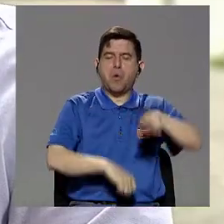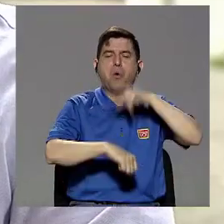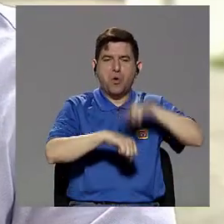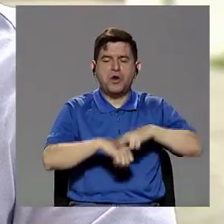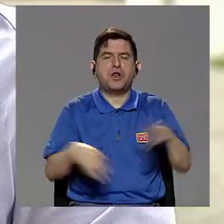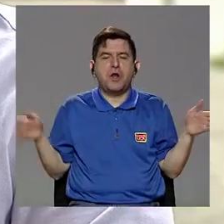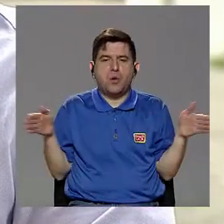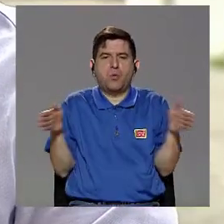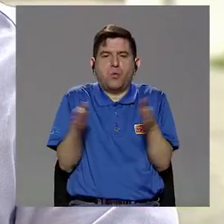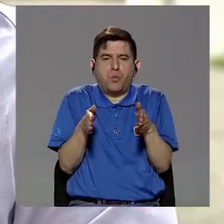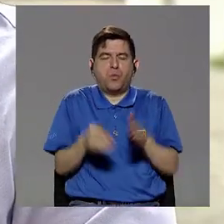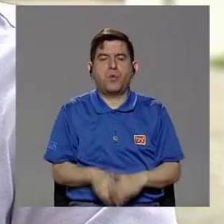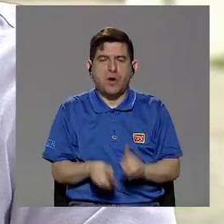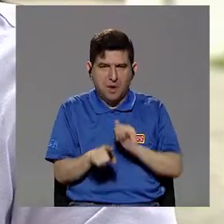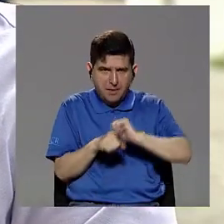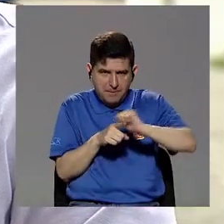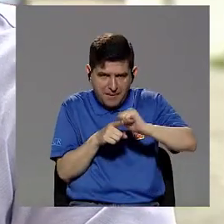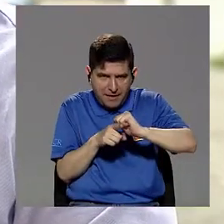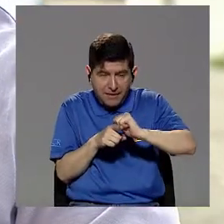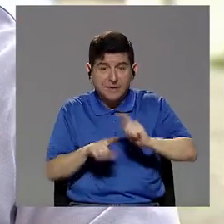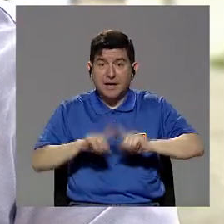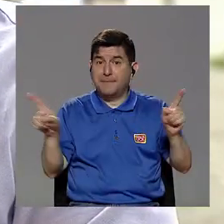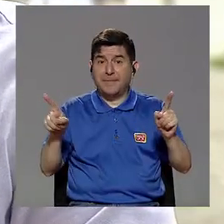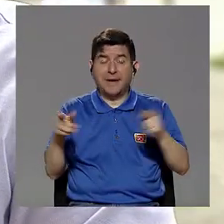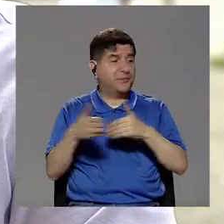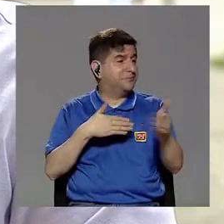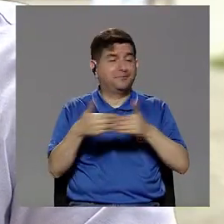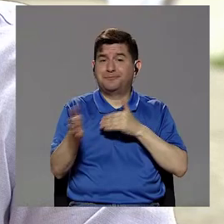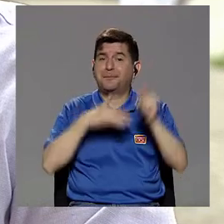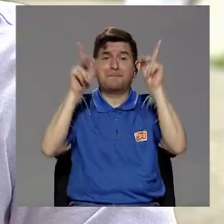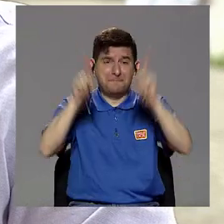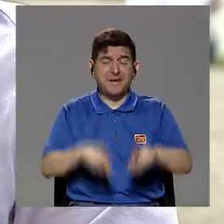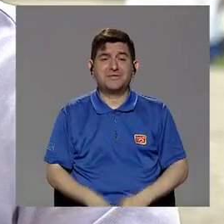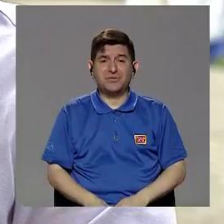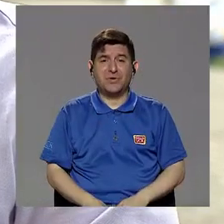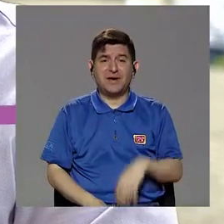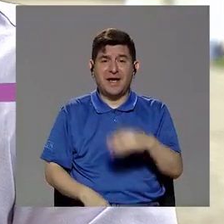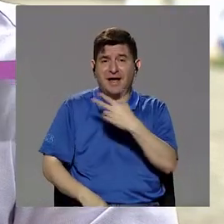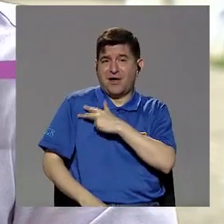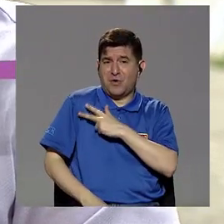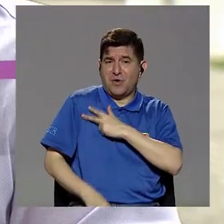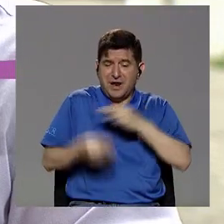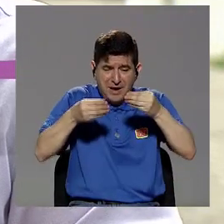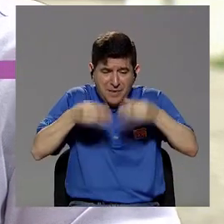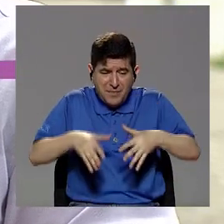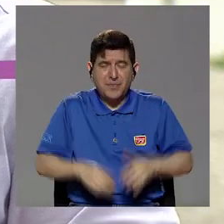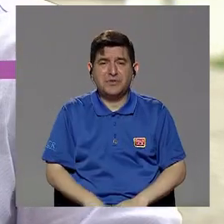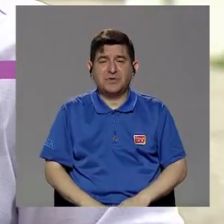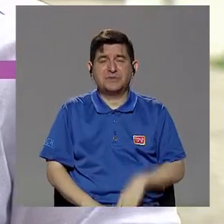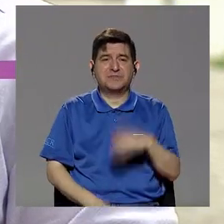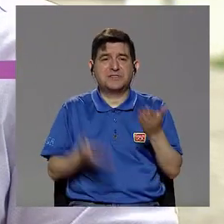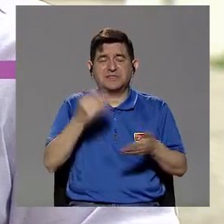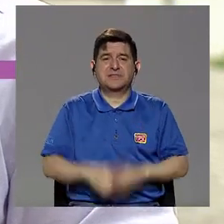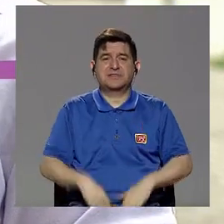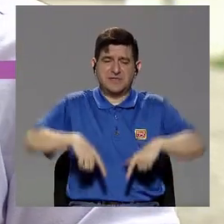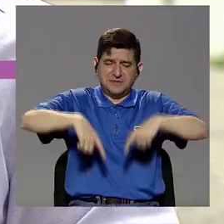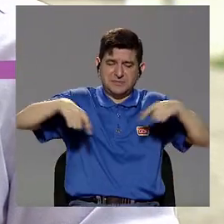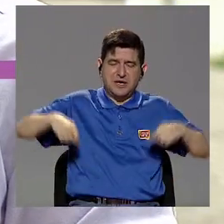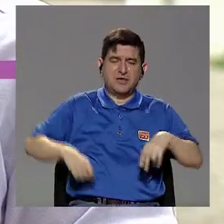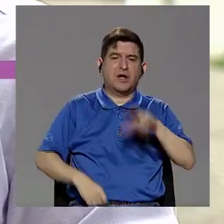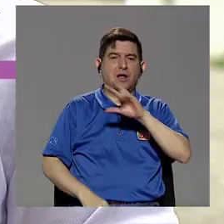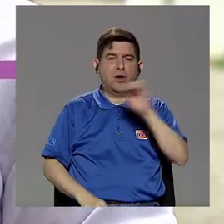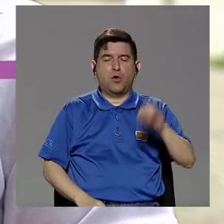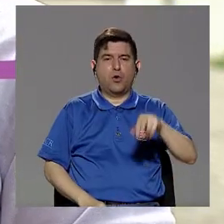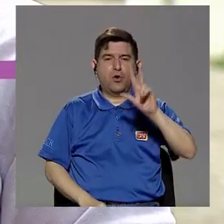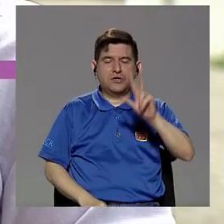orinar frecuentemente, bajaron de peso, hicieron los ejercicios y aún así la paciente tiene pérdidas, ¿verdad? Entonces usa un pañalito, 3 toallas